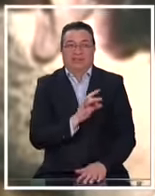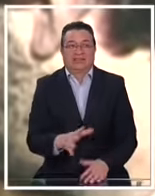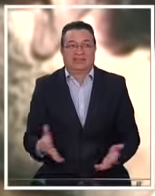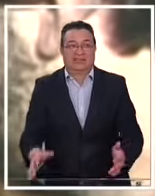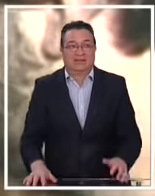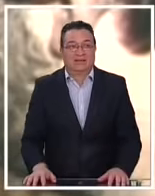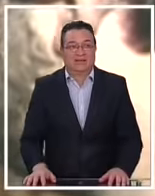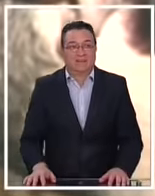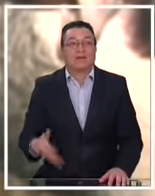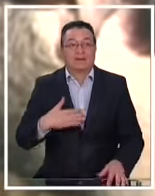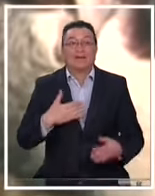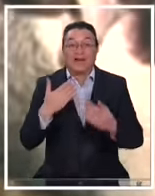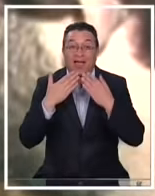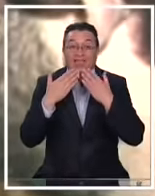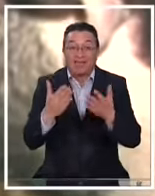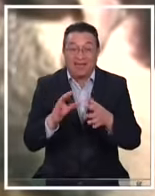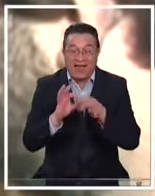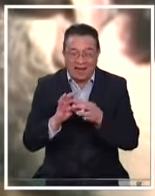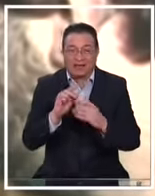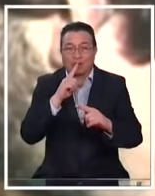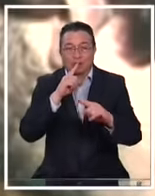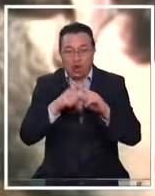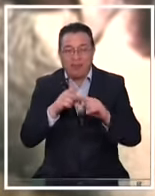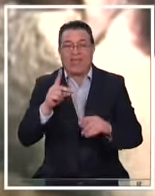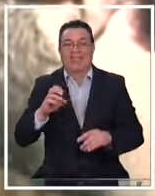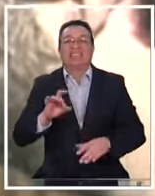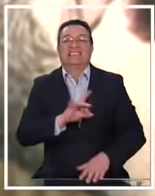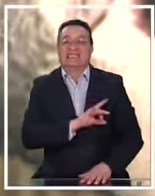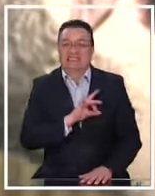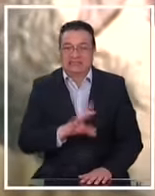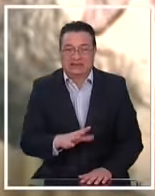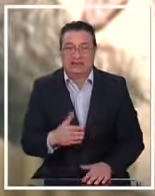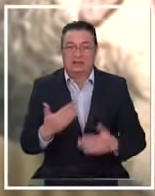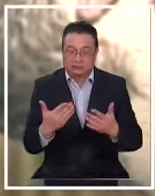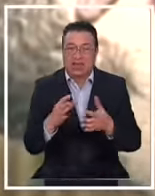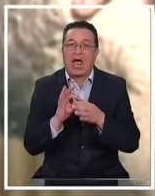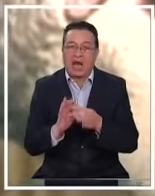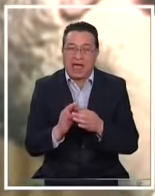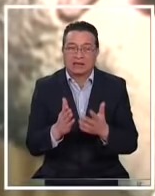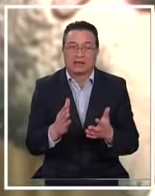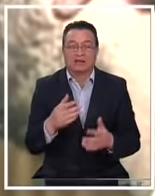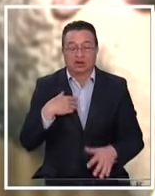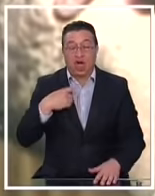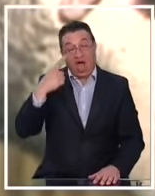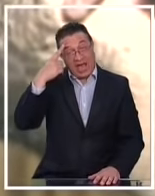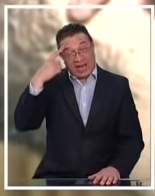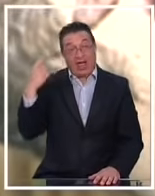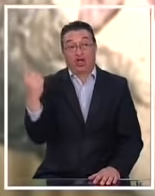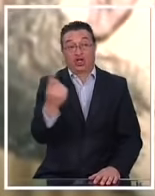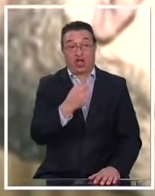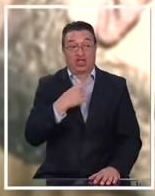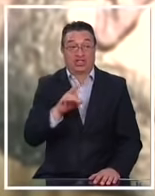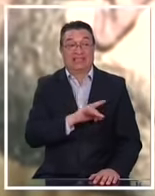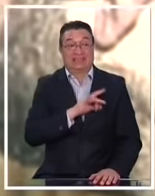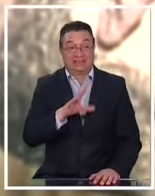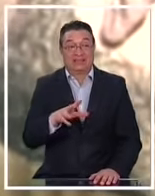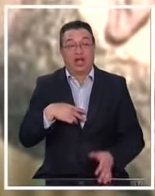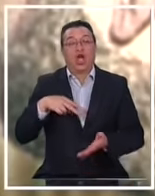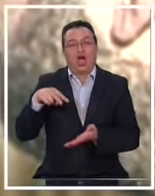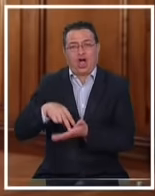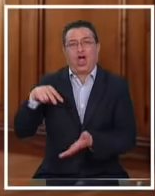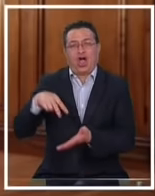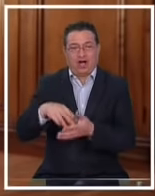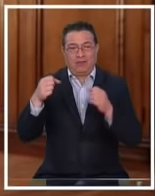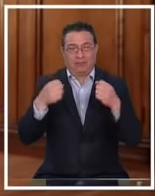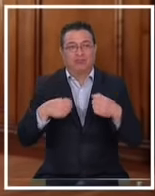Y les doy las gracias en nombre de Chile, porque creo que el país ha vibrado con este